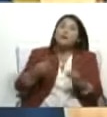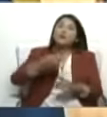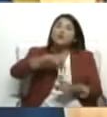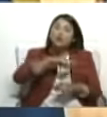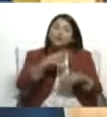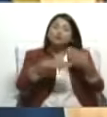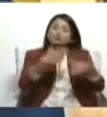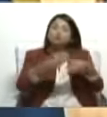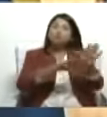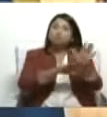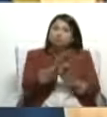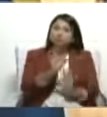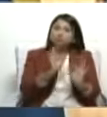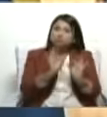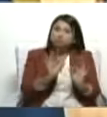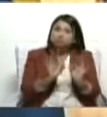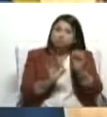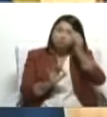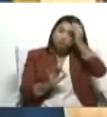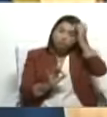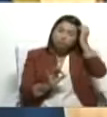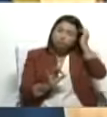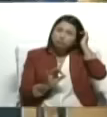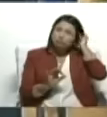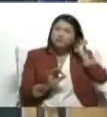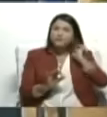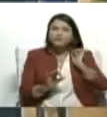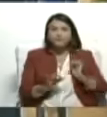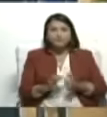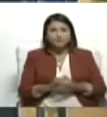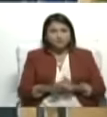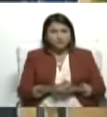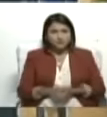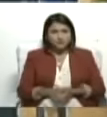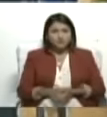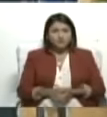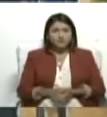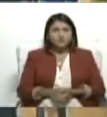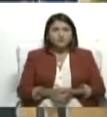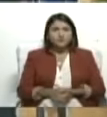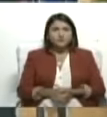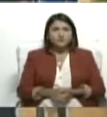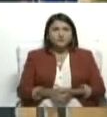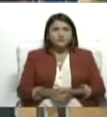ha encontrado un camino para seguir adelante con o sin ellos.